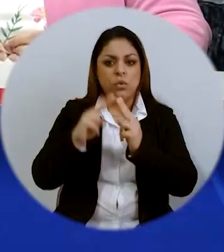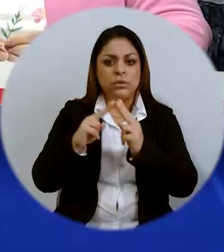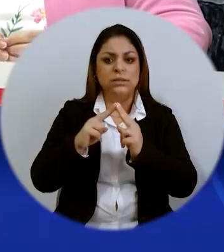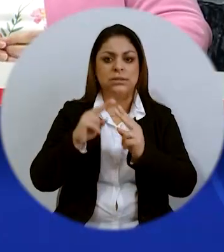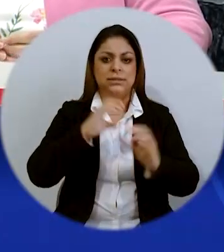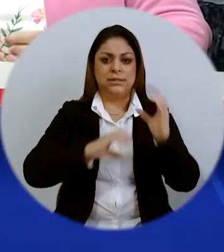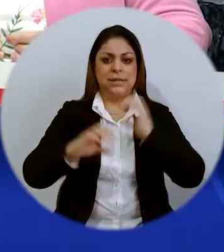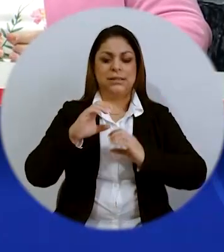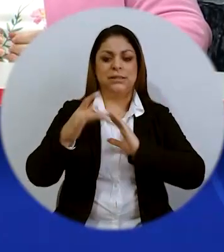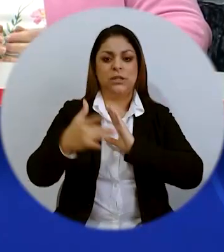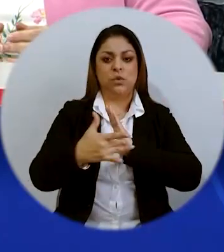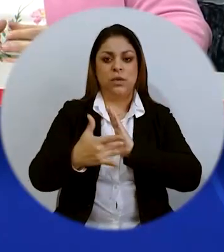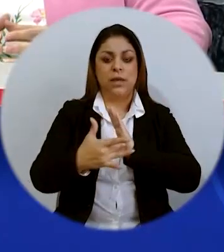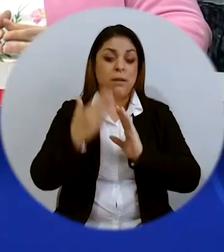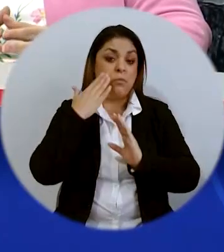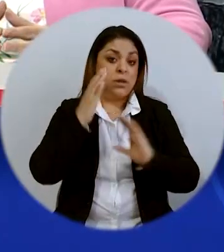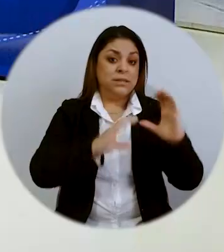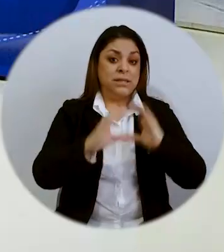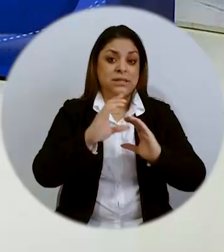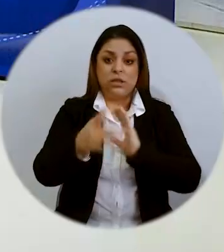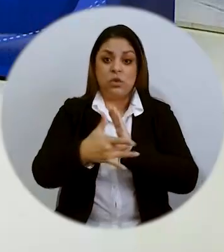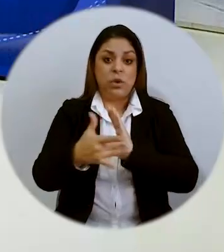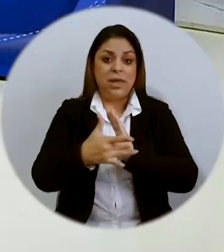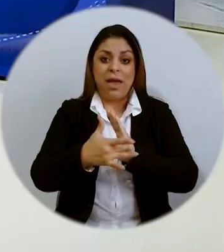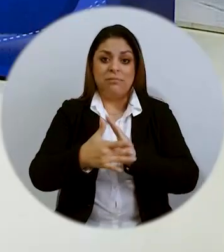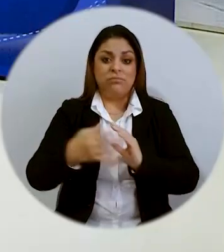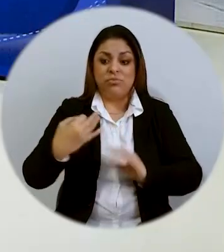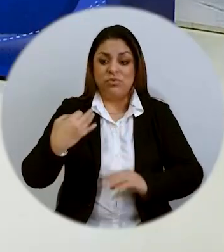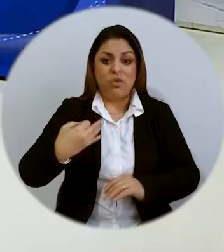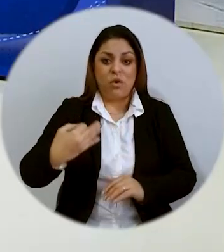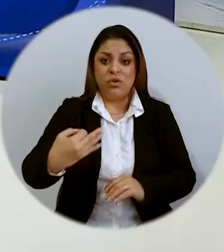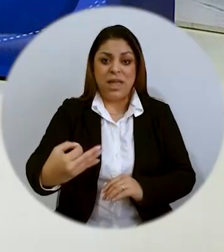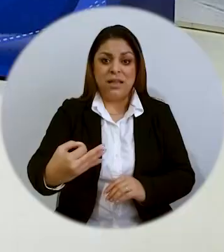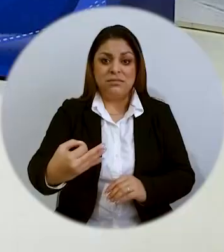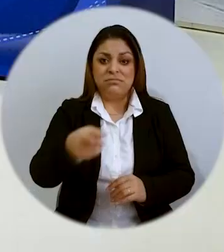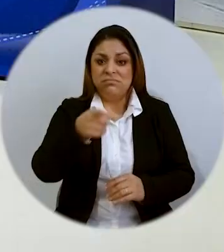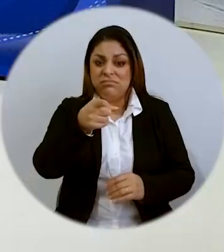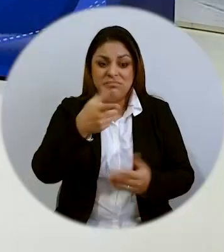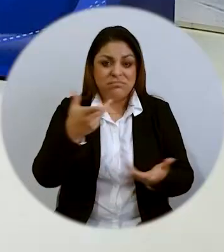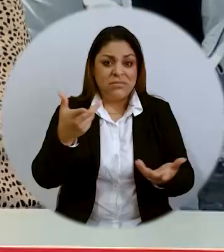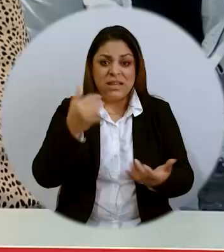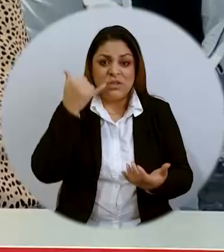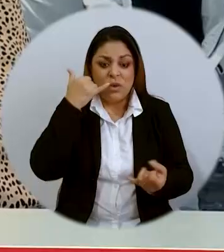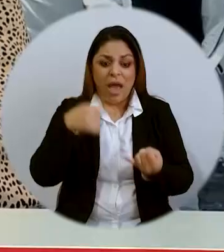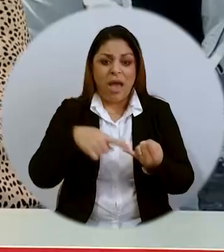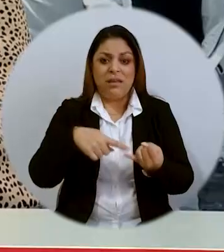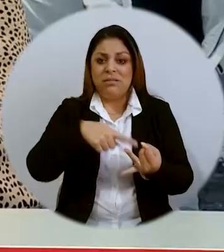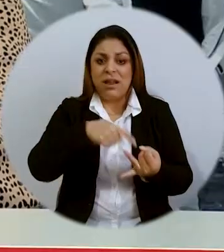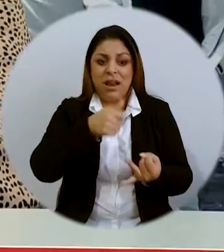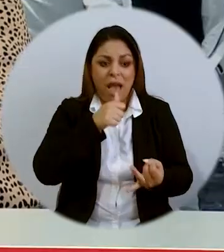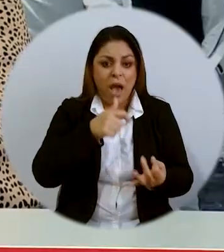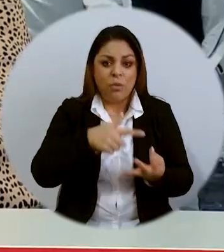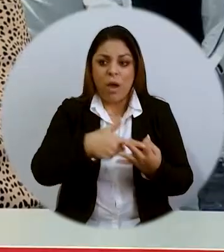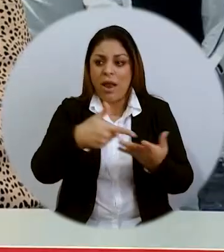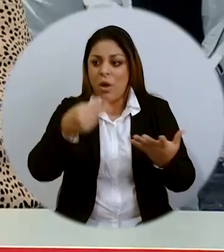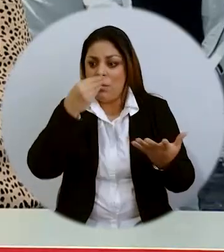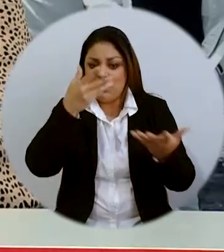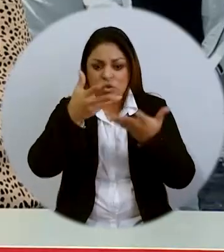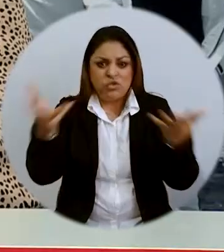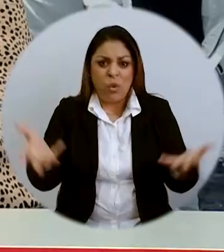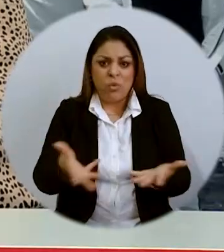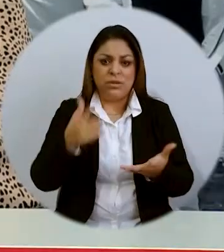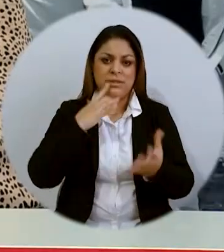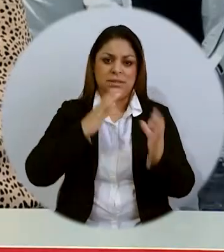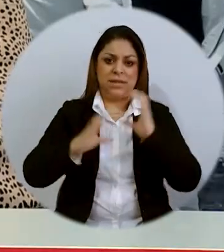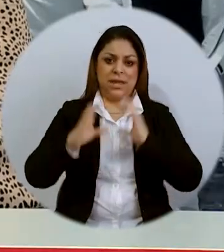tecnología, porque está en nuestras vidas, porque está en el agua que tomamos, porque está en el teléfono que usamos casi todo el día. Entonces eso